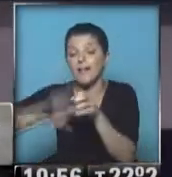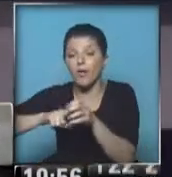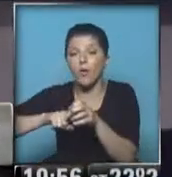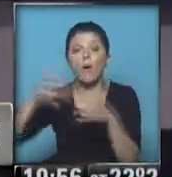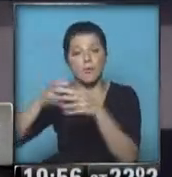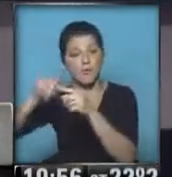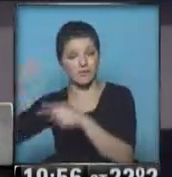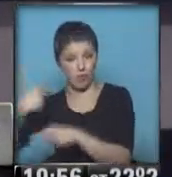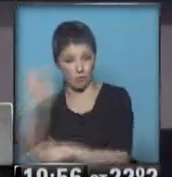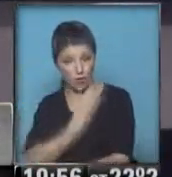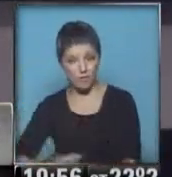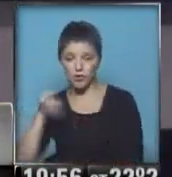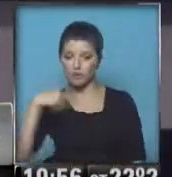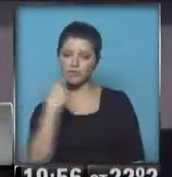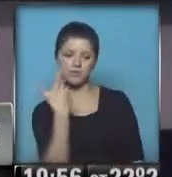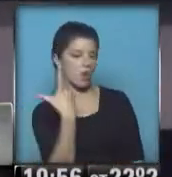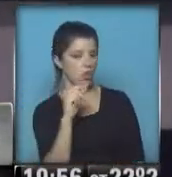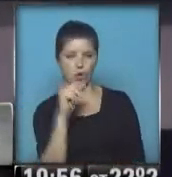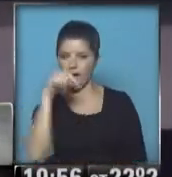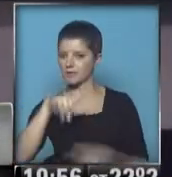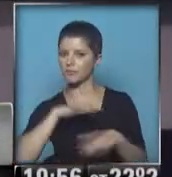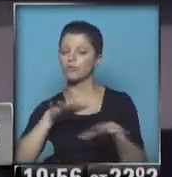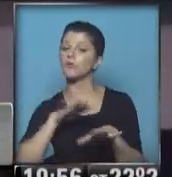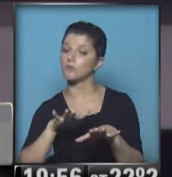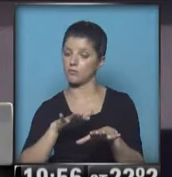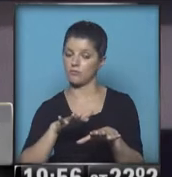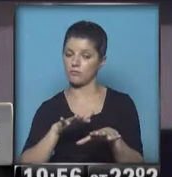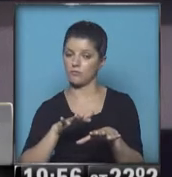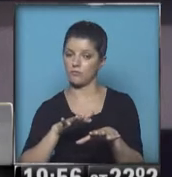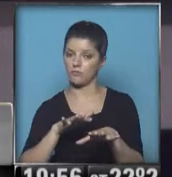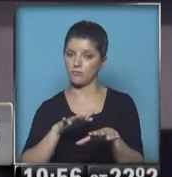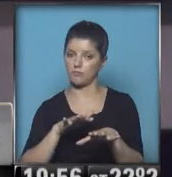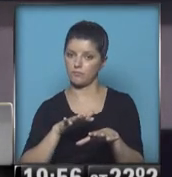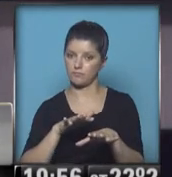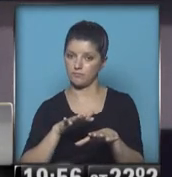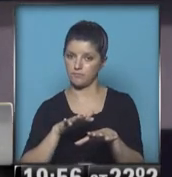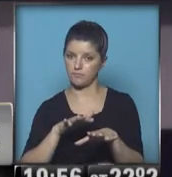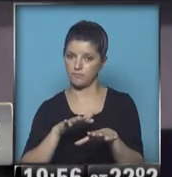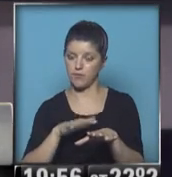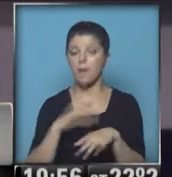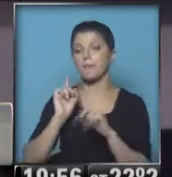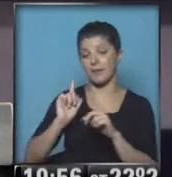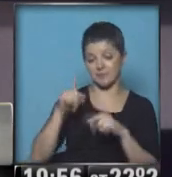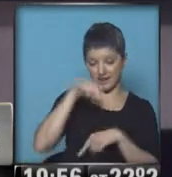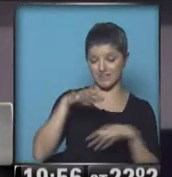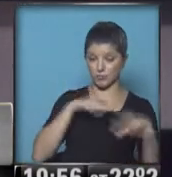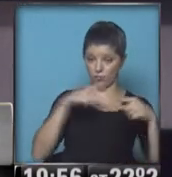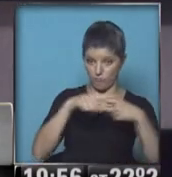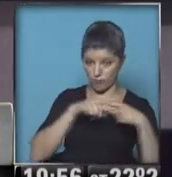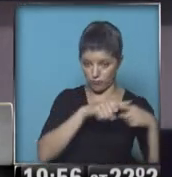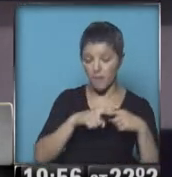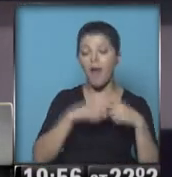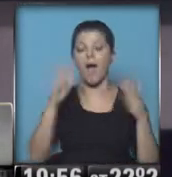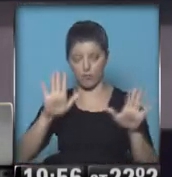en su mayoría se opone a las posiciones del gobierno para en esta confrontación con los fondos buitre. En el plano internacional, en